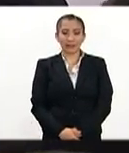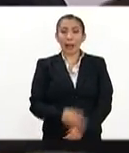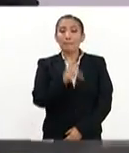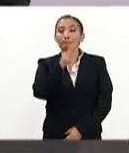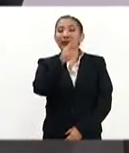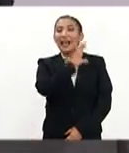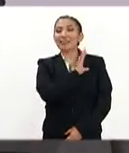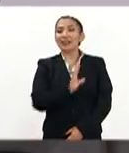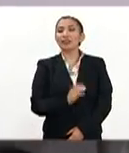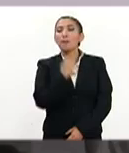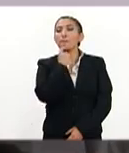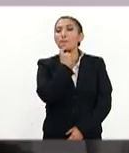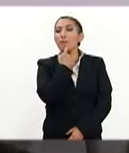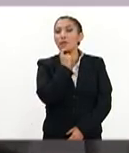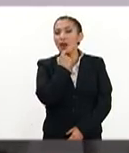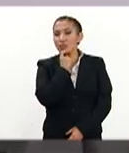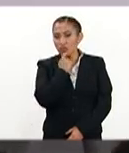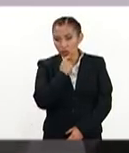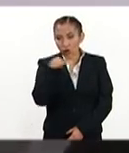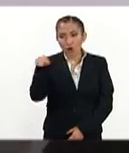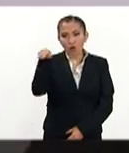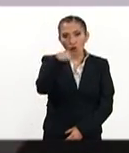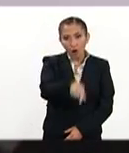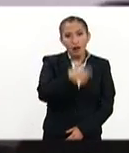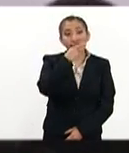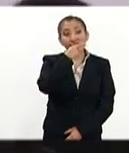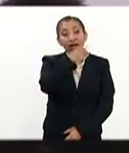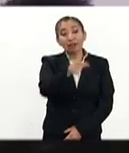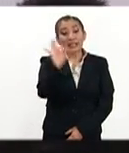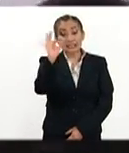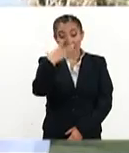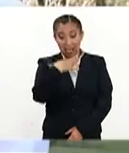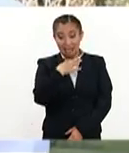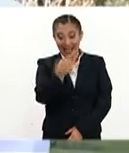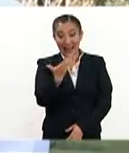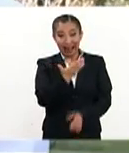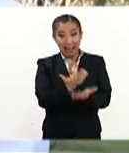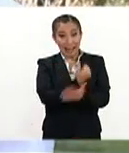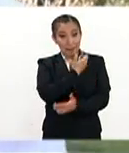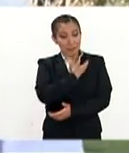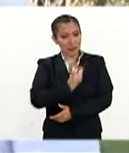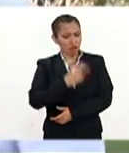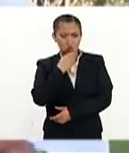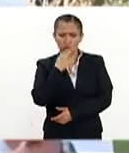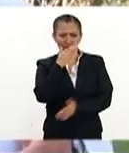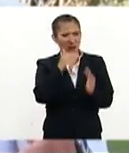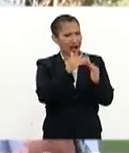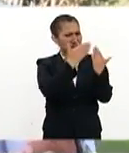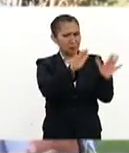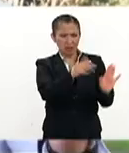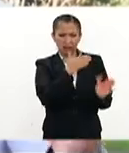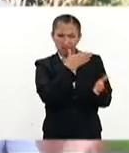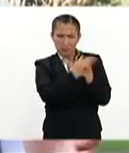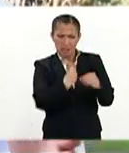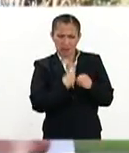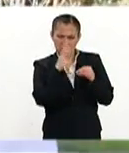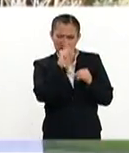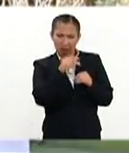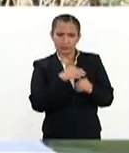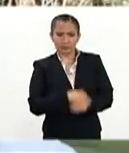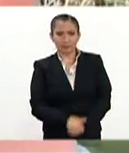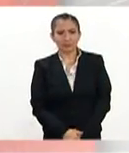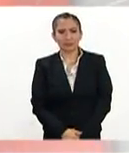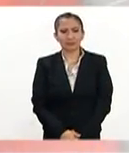El precandidato de Morena, Andrés Manuel López Obrador, afirmó que de ganar la presidencia no utilizará la residencia oficial de Los Pinos.